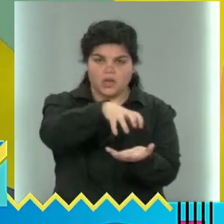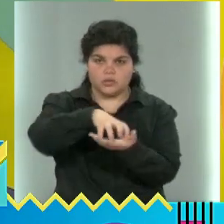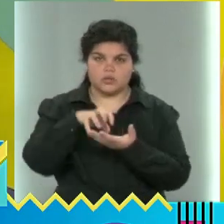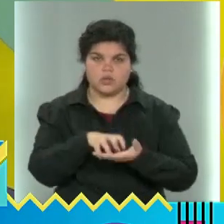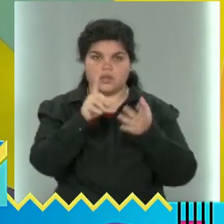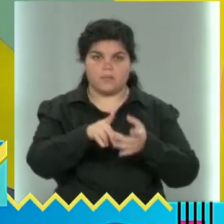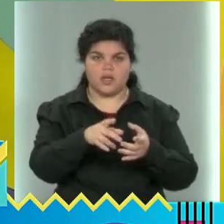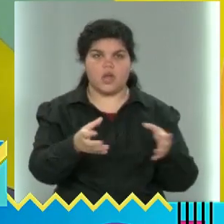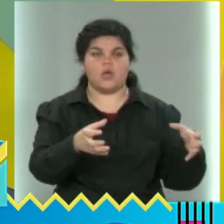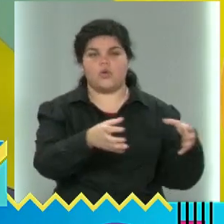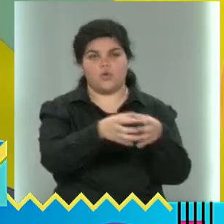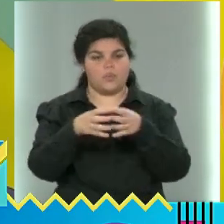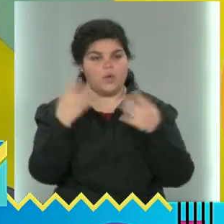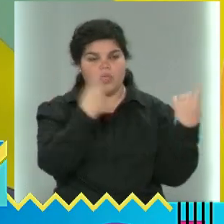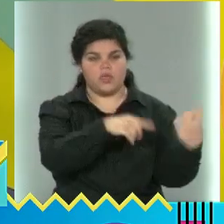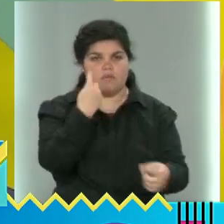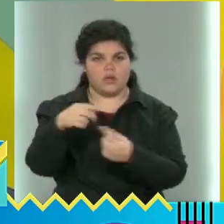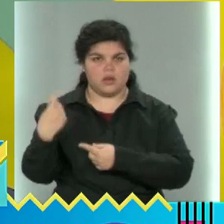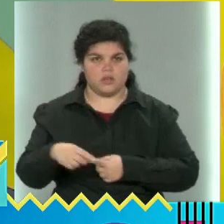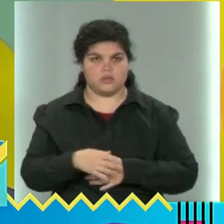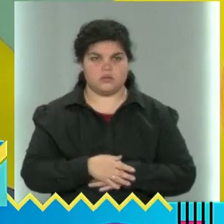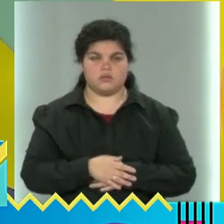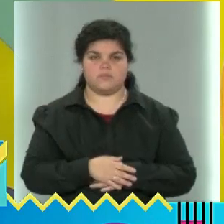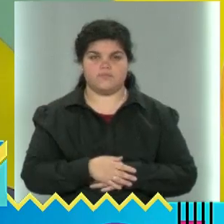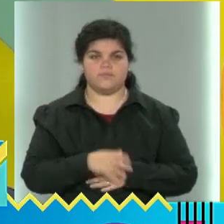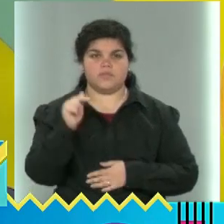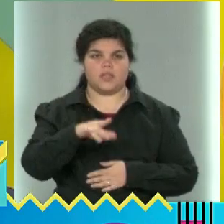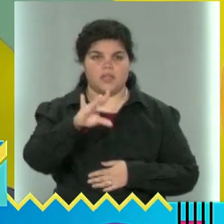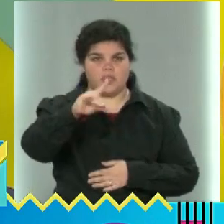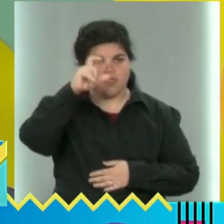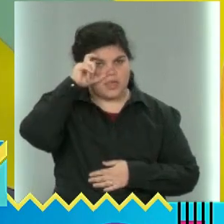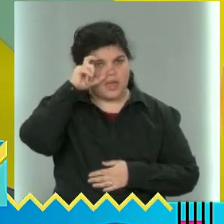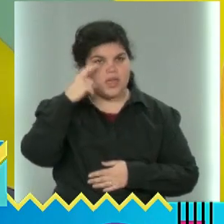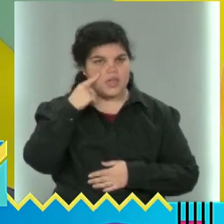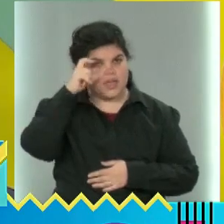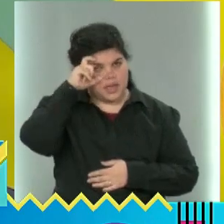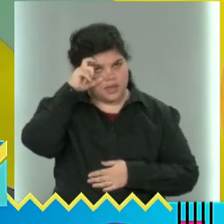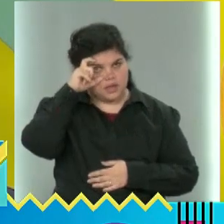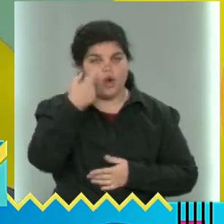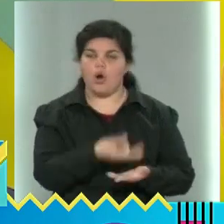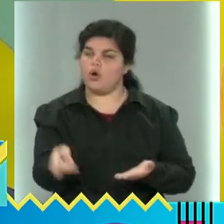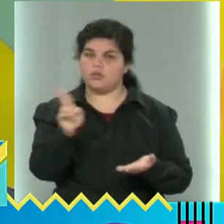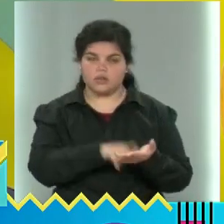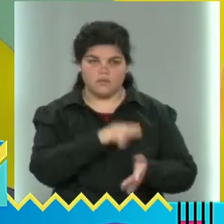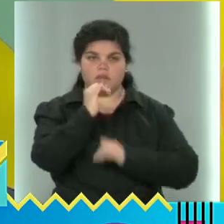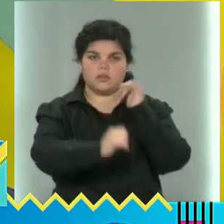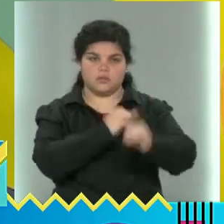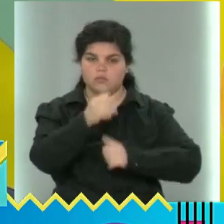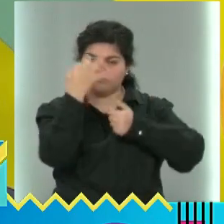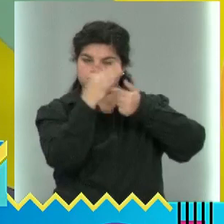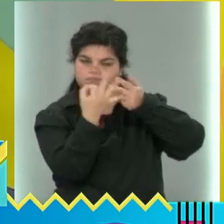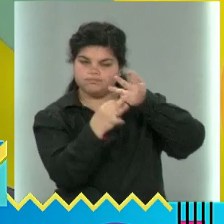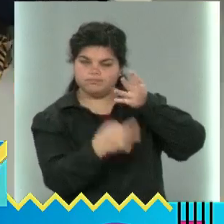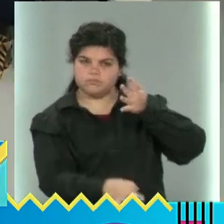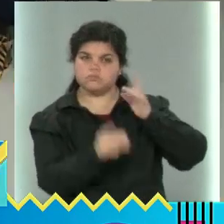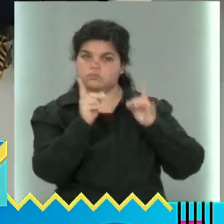distintos sectores de comercio, y está tomado por la DEIE, vuelvo a decir lo mismo, con la rigurosidad que